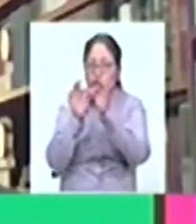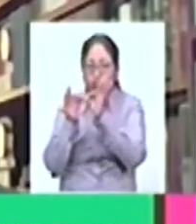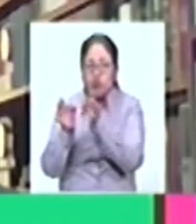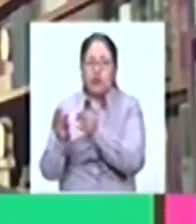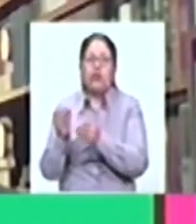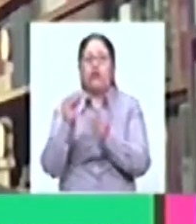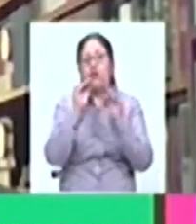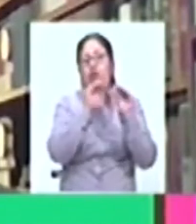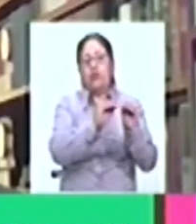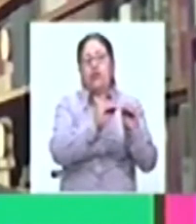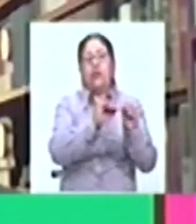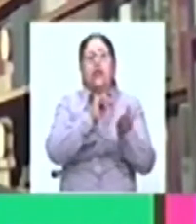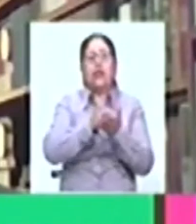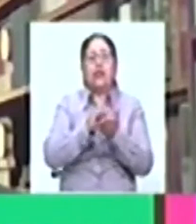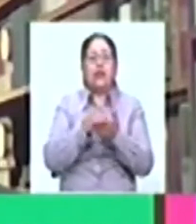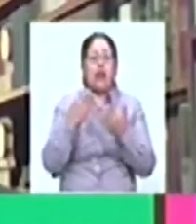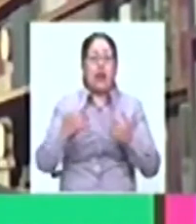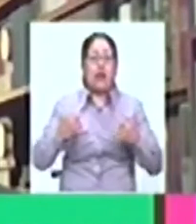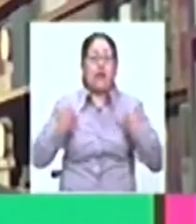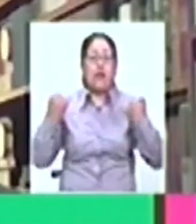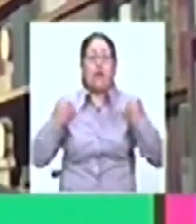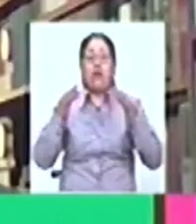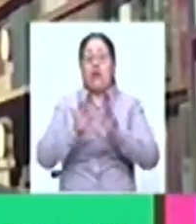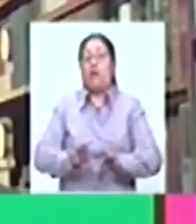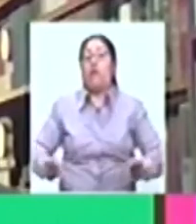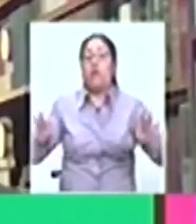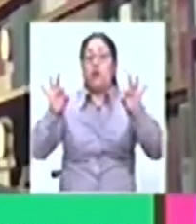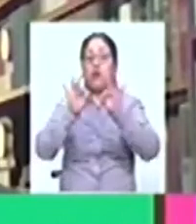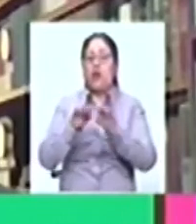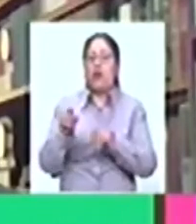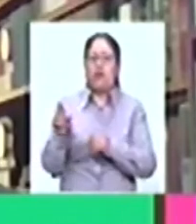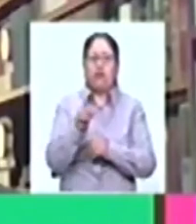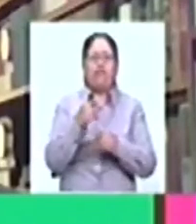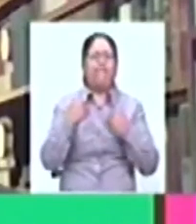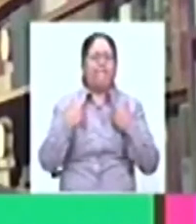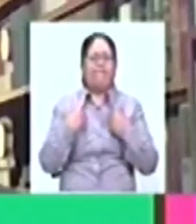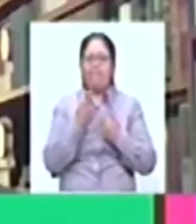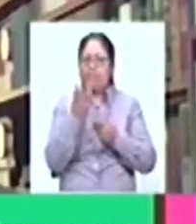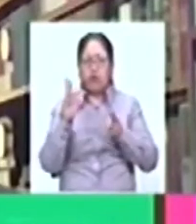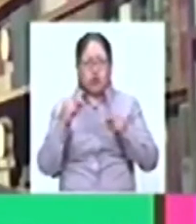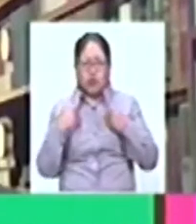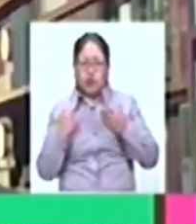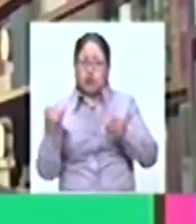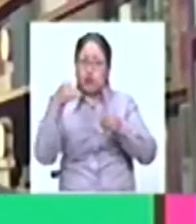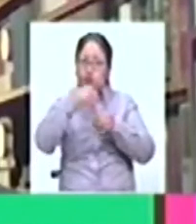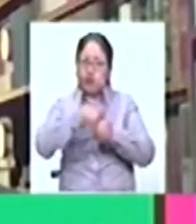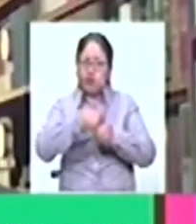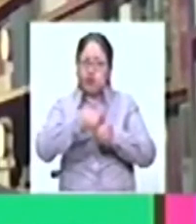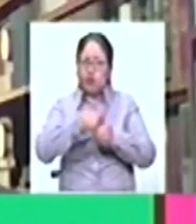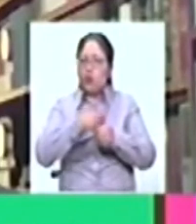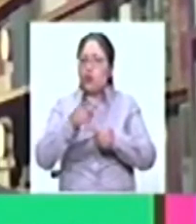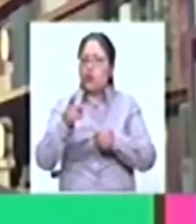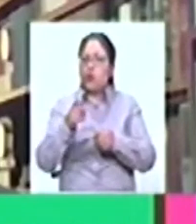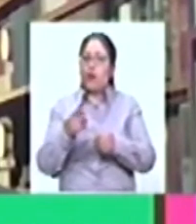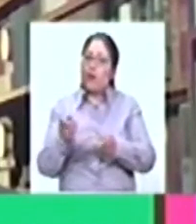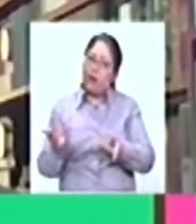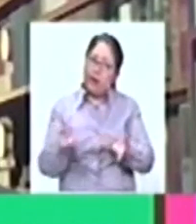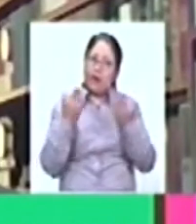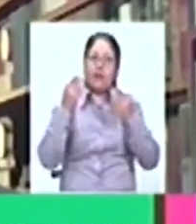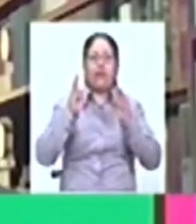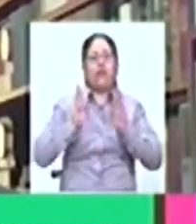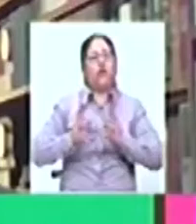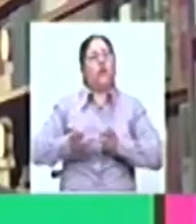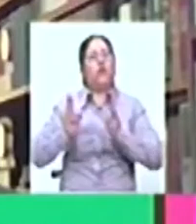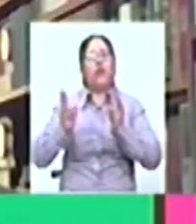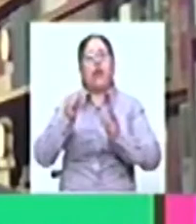importante que los padres sobre todo que son quienes no se han inscrito en el padrón acudan hasta el